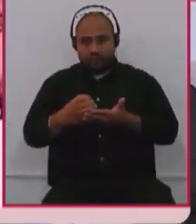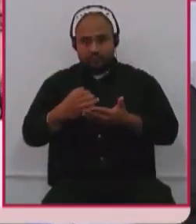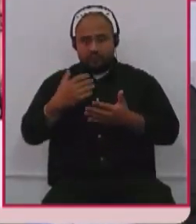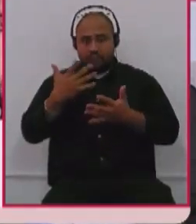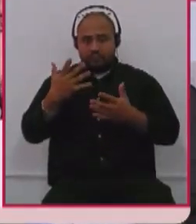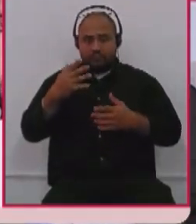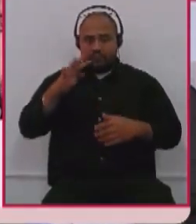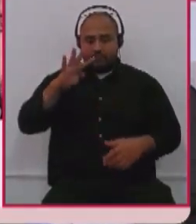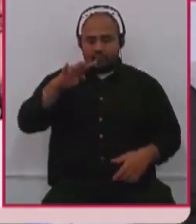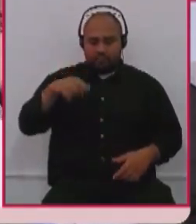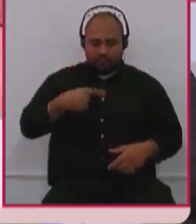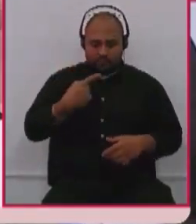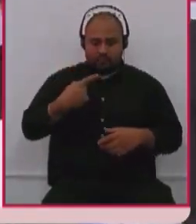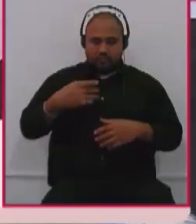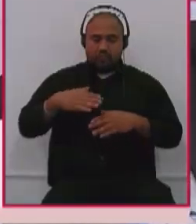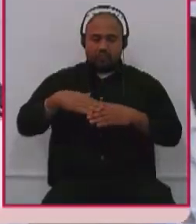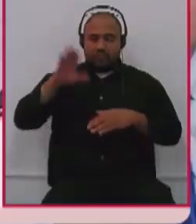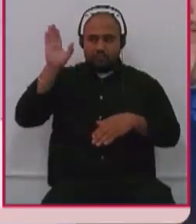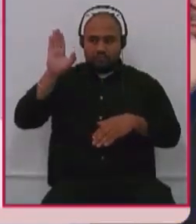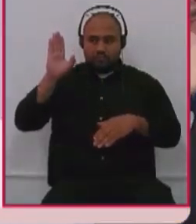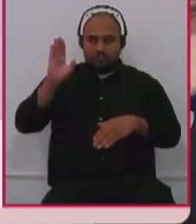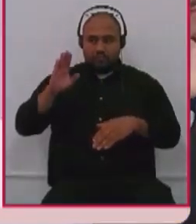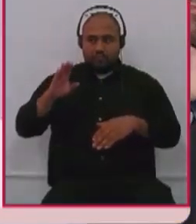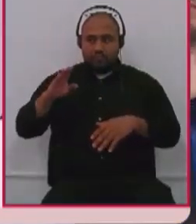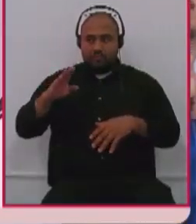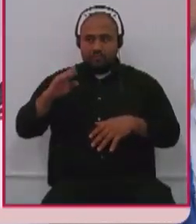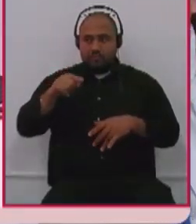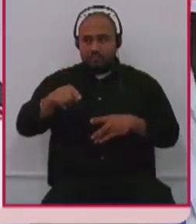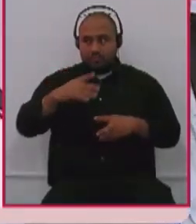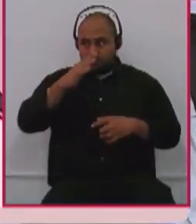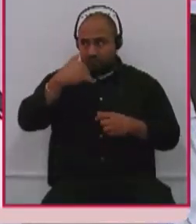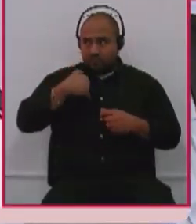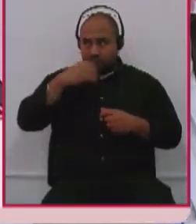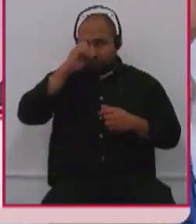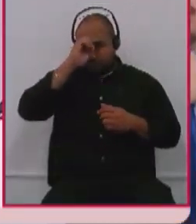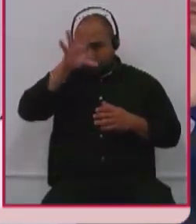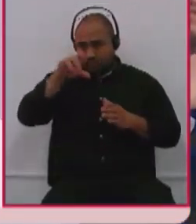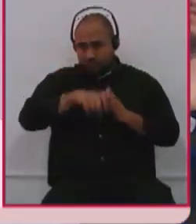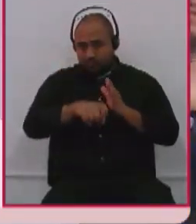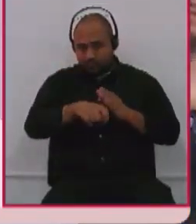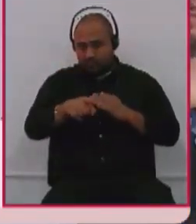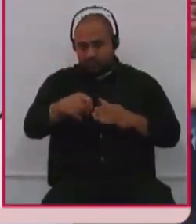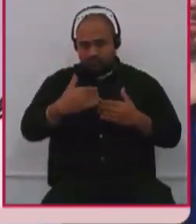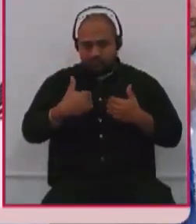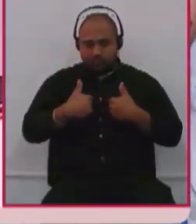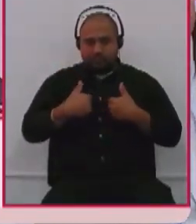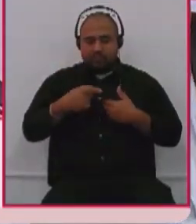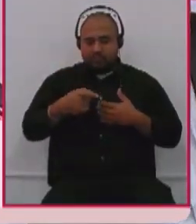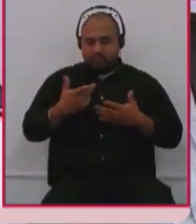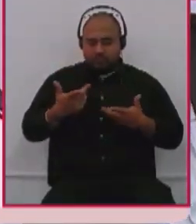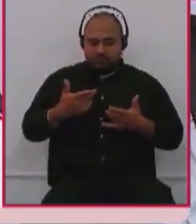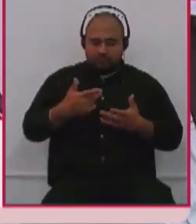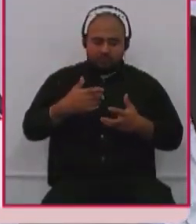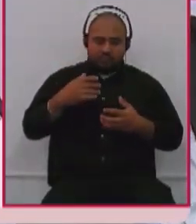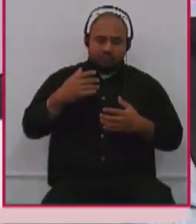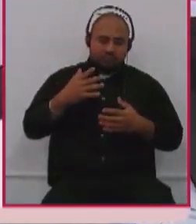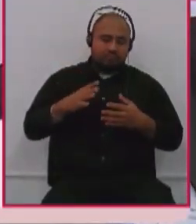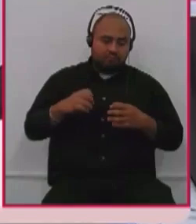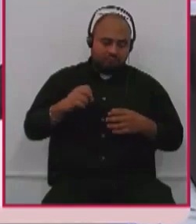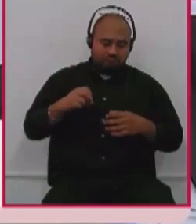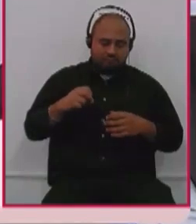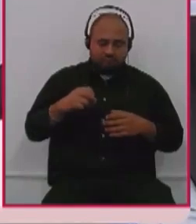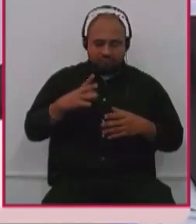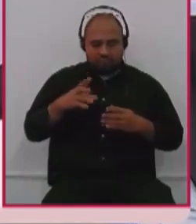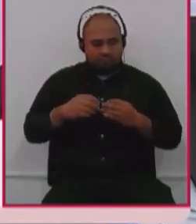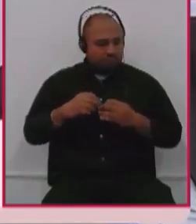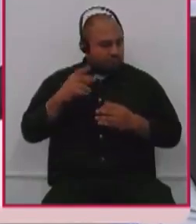4.000, oiga, tienes una mina ahí. Sí, claro que sí. Y realmente cualquier idea ahora es buena, ¿no?